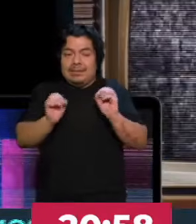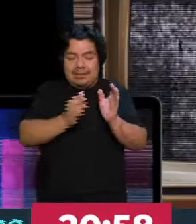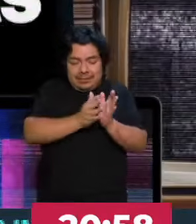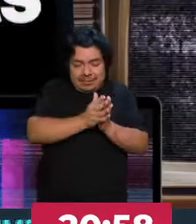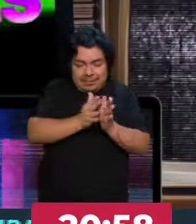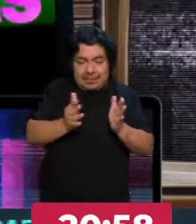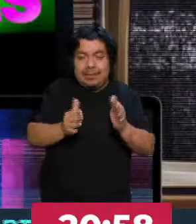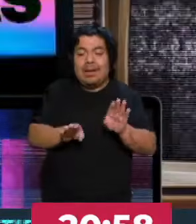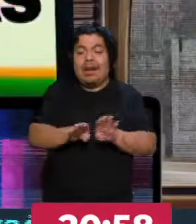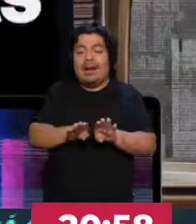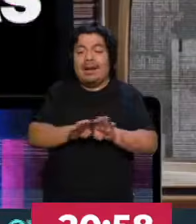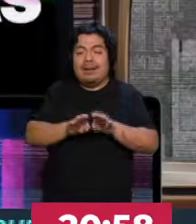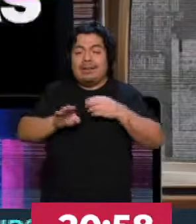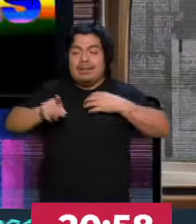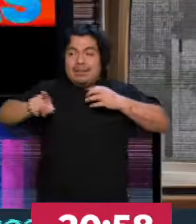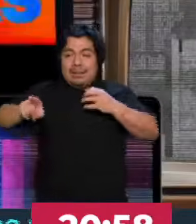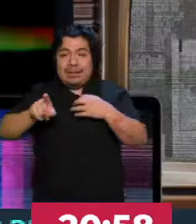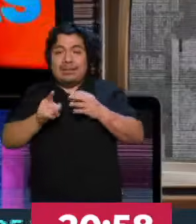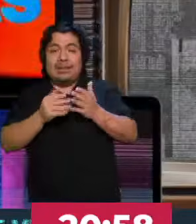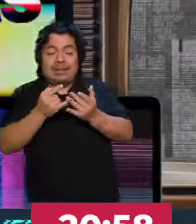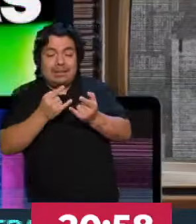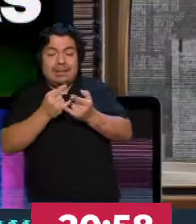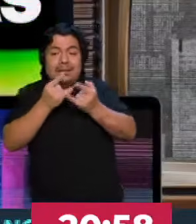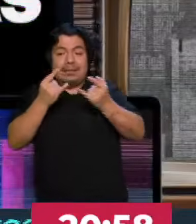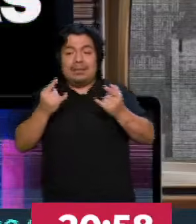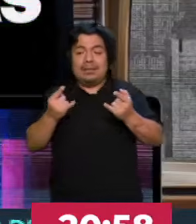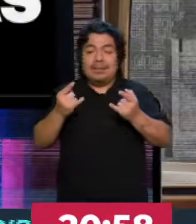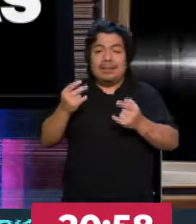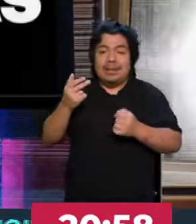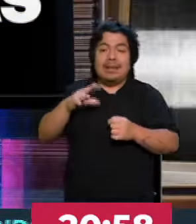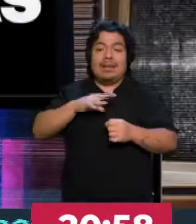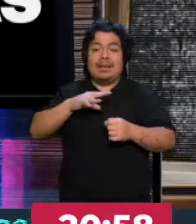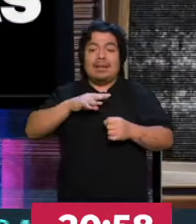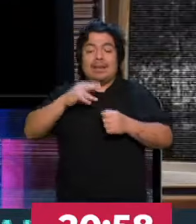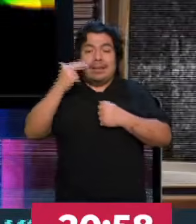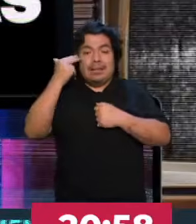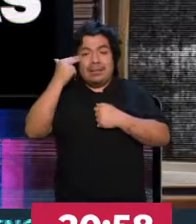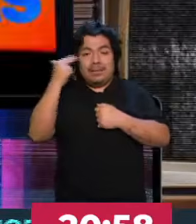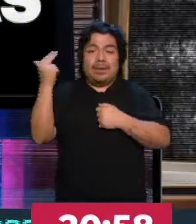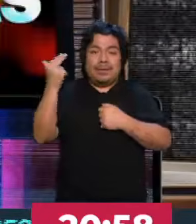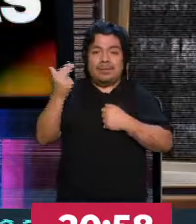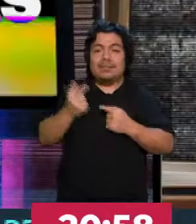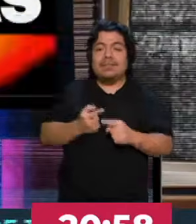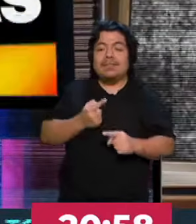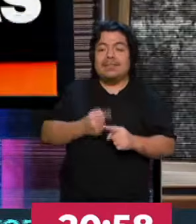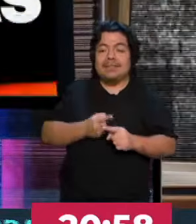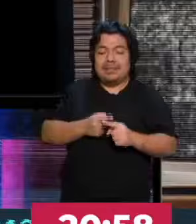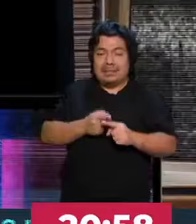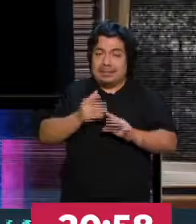cuentan. El cuento de Soriano termina con un suicidio, no voy a decir de quién.